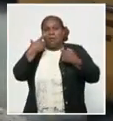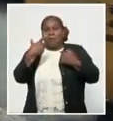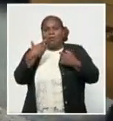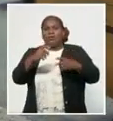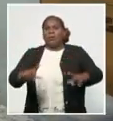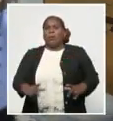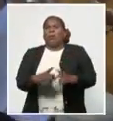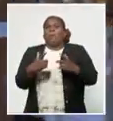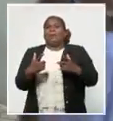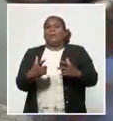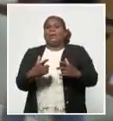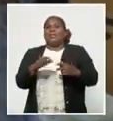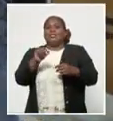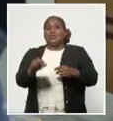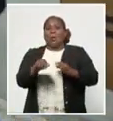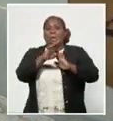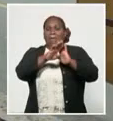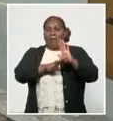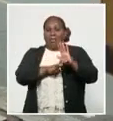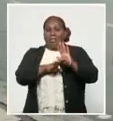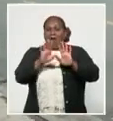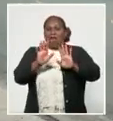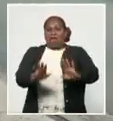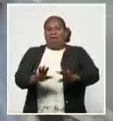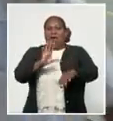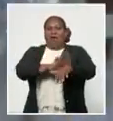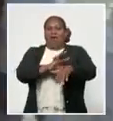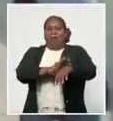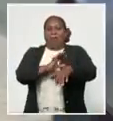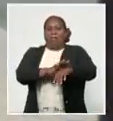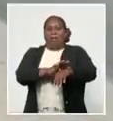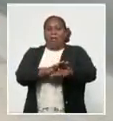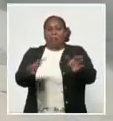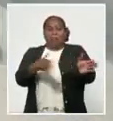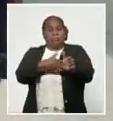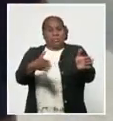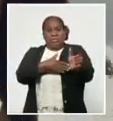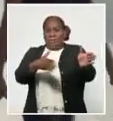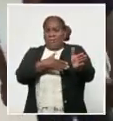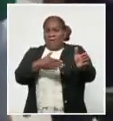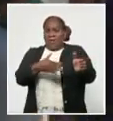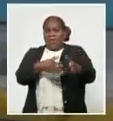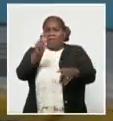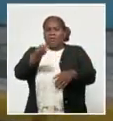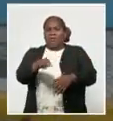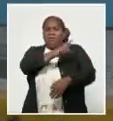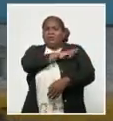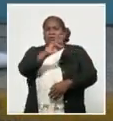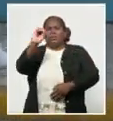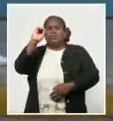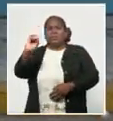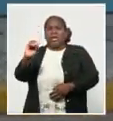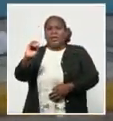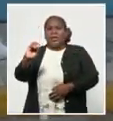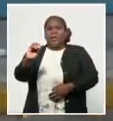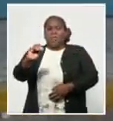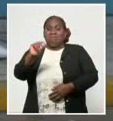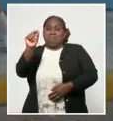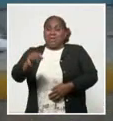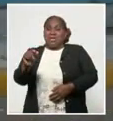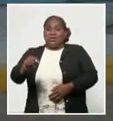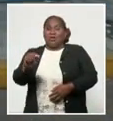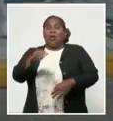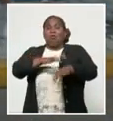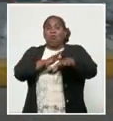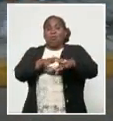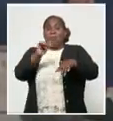medidas encaminadas a frenar el avance de la enfermedad. Indisciplinas y actitudes irresponsables de unos pocos han ocasionado un